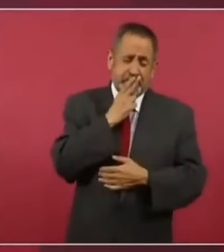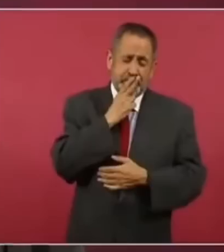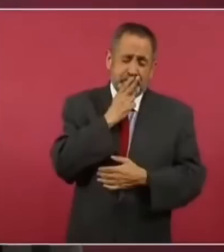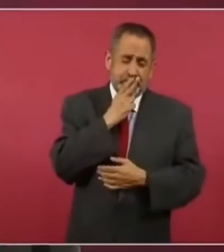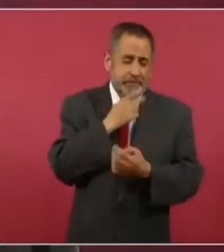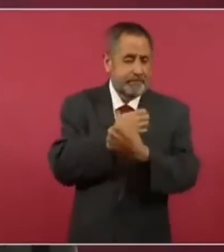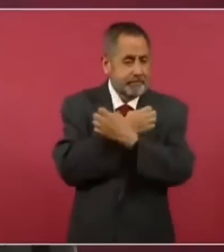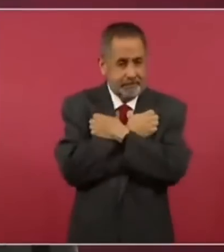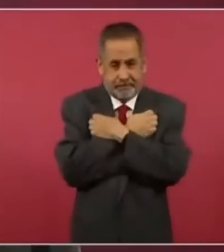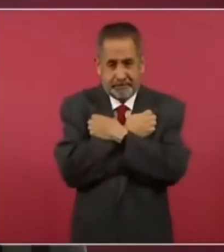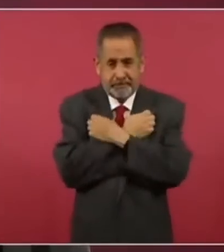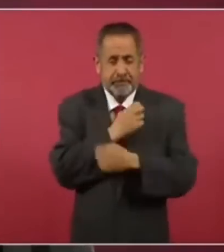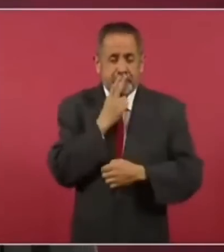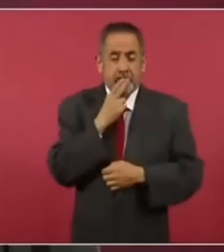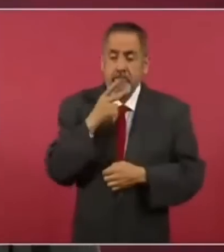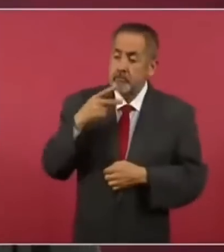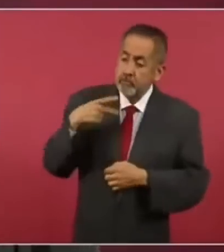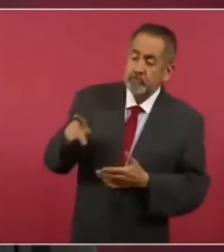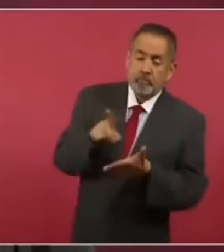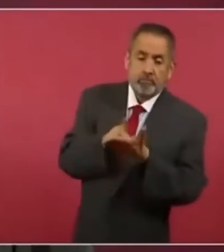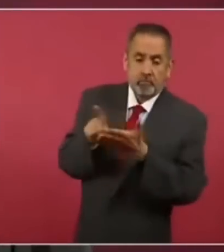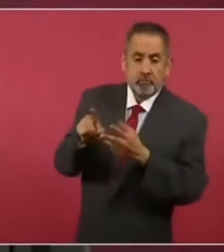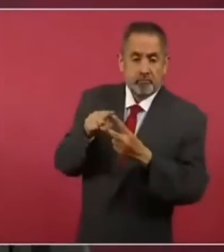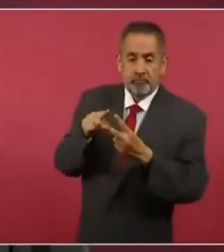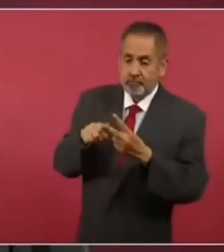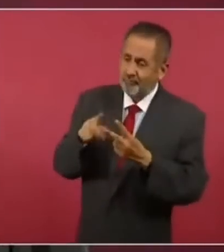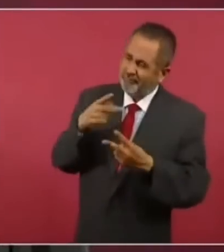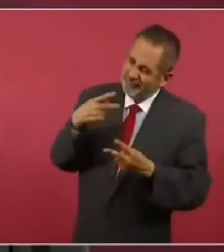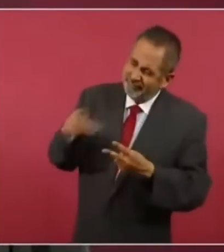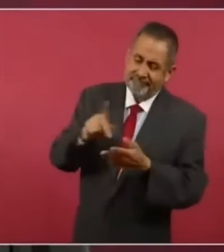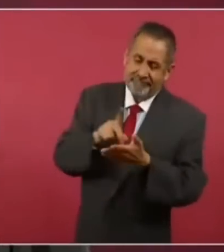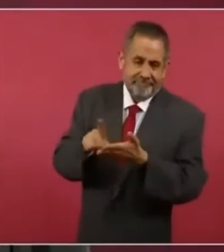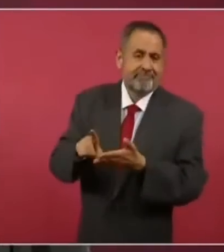y la educación son derechos del pueblo,